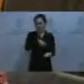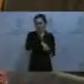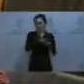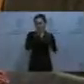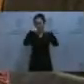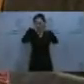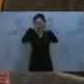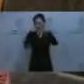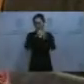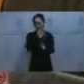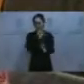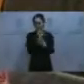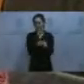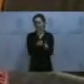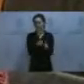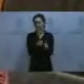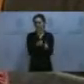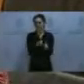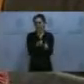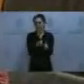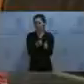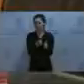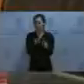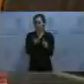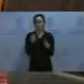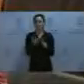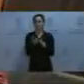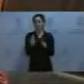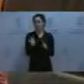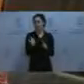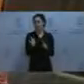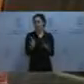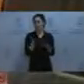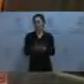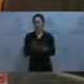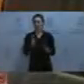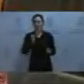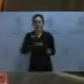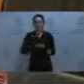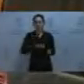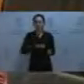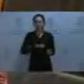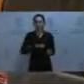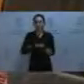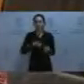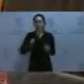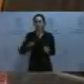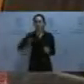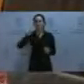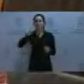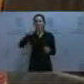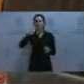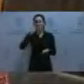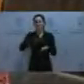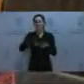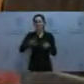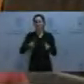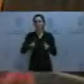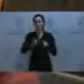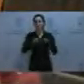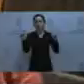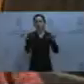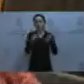de referencia en Asturias como recientemente con el Ayuntamiento de Navia para Parkinson de Occidente.